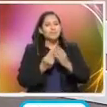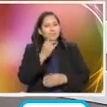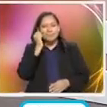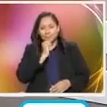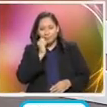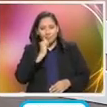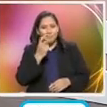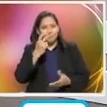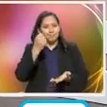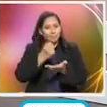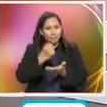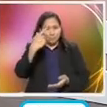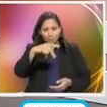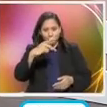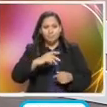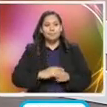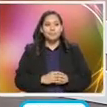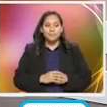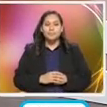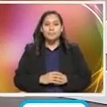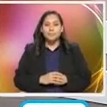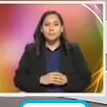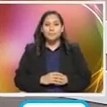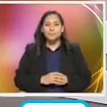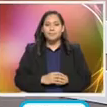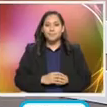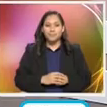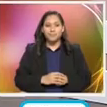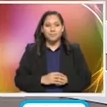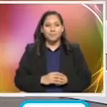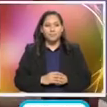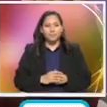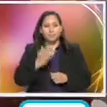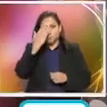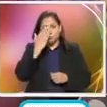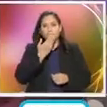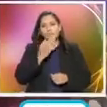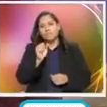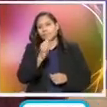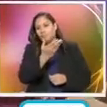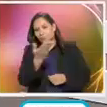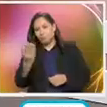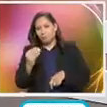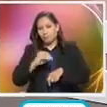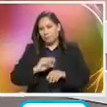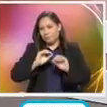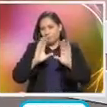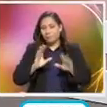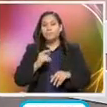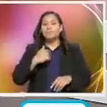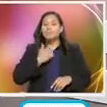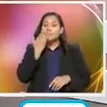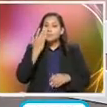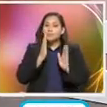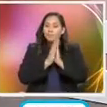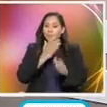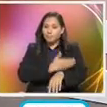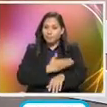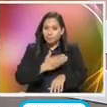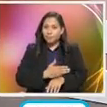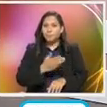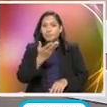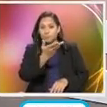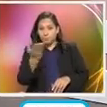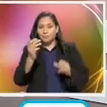el sello propio, ¿no? Claro, claro. Y el talento que ustedes tienen, por supuesto. Pues muchísimas gracias. Gracias. Yo quiero que nos acompañen, y